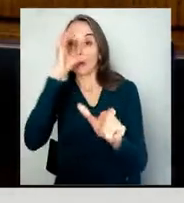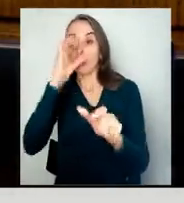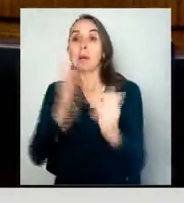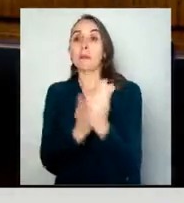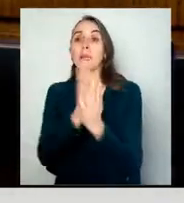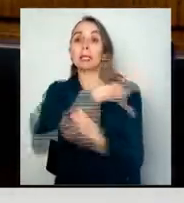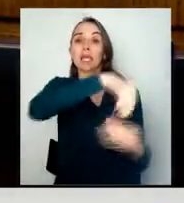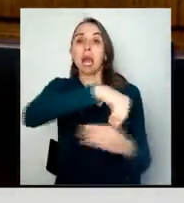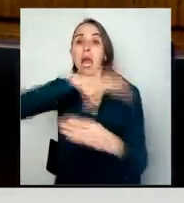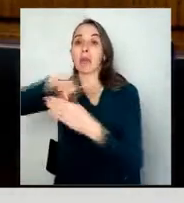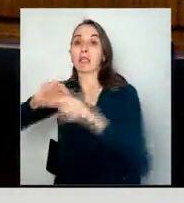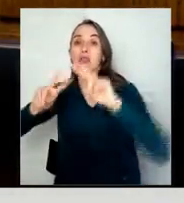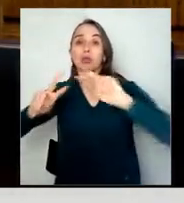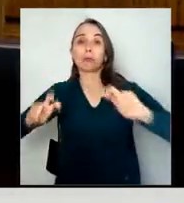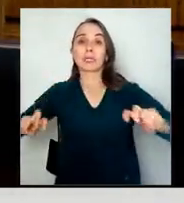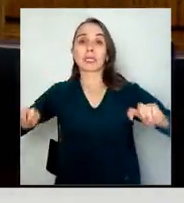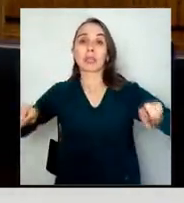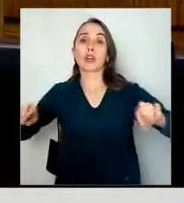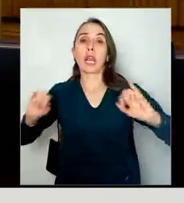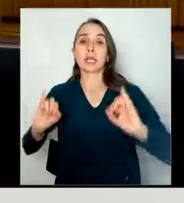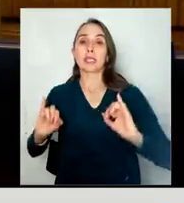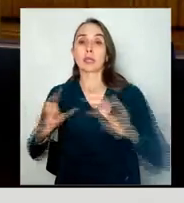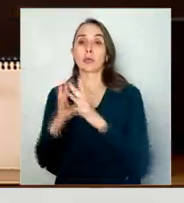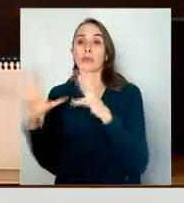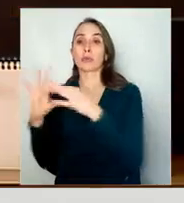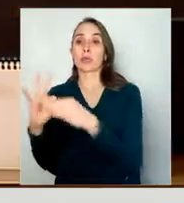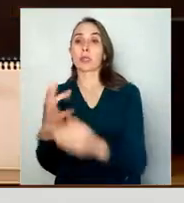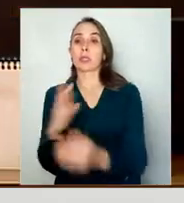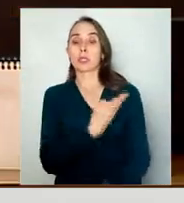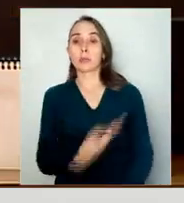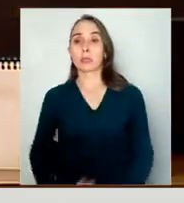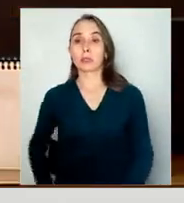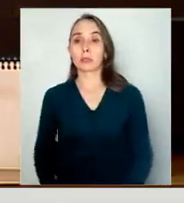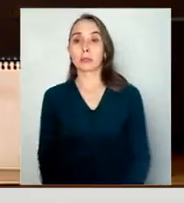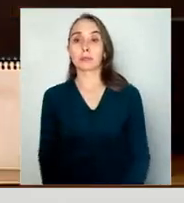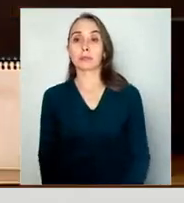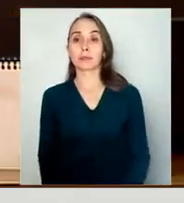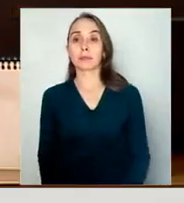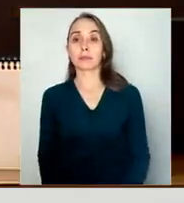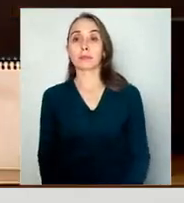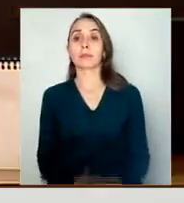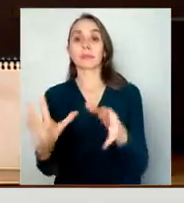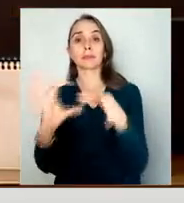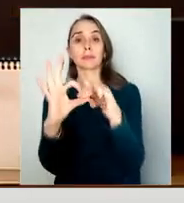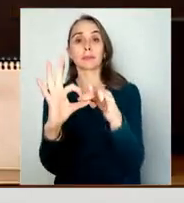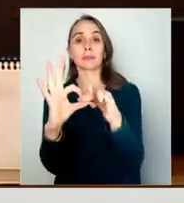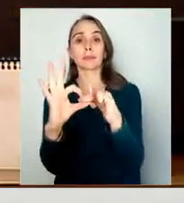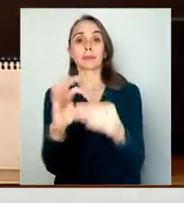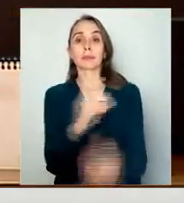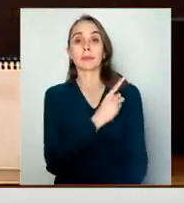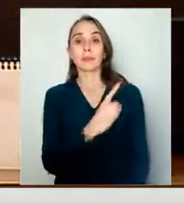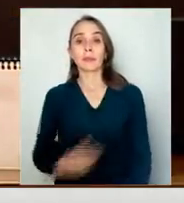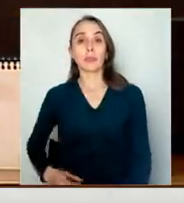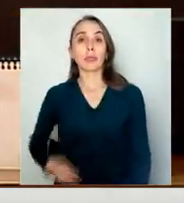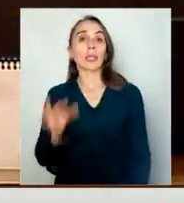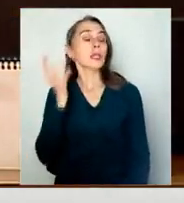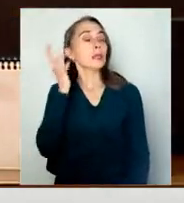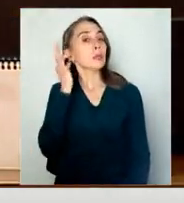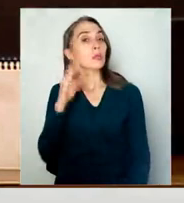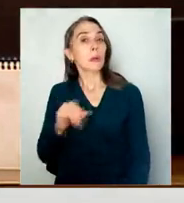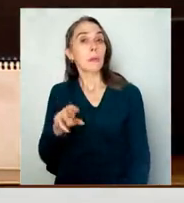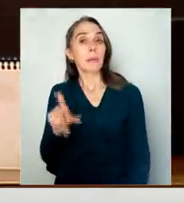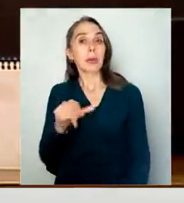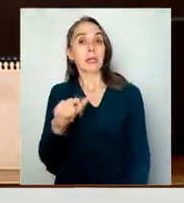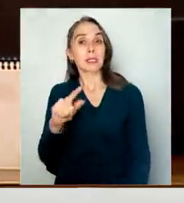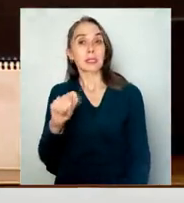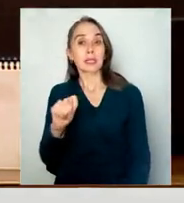sumarios correspondientes Muchas gracias presidente Muchas gracias diputada marzán por el